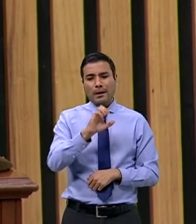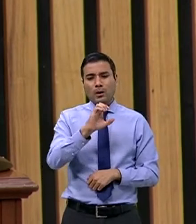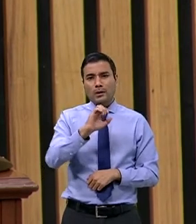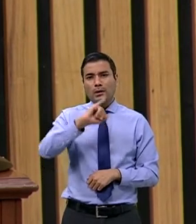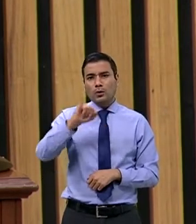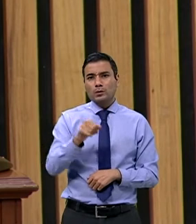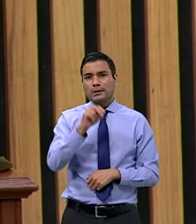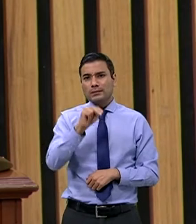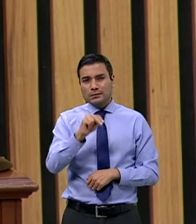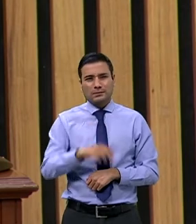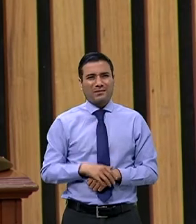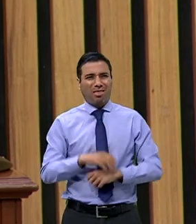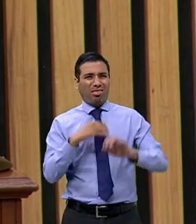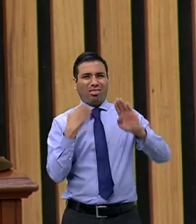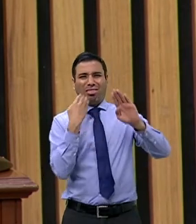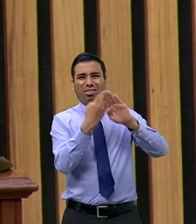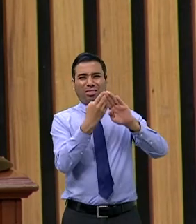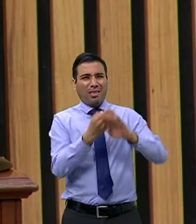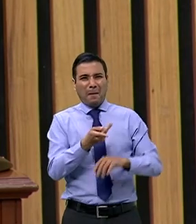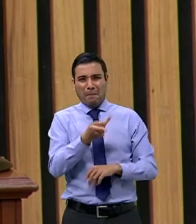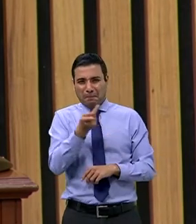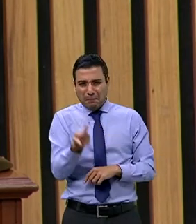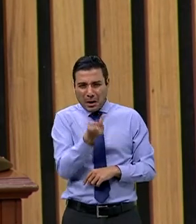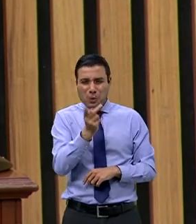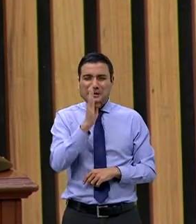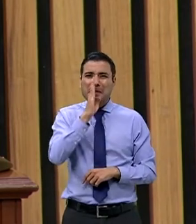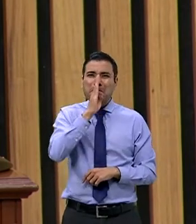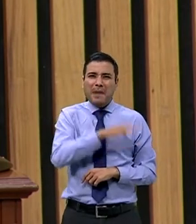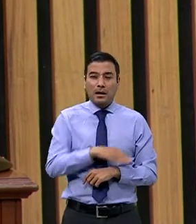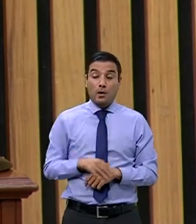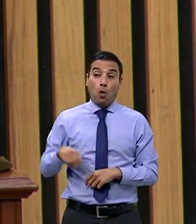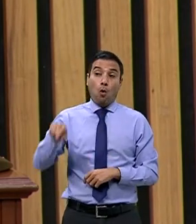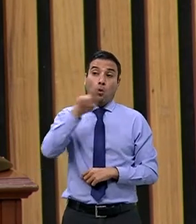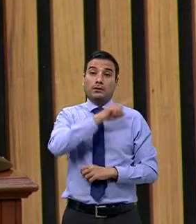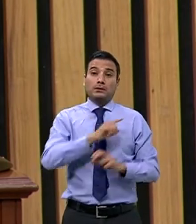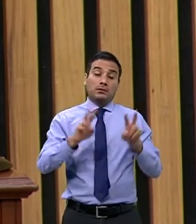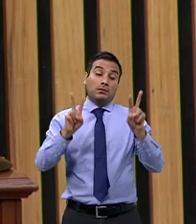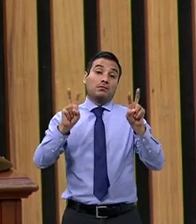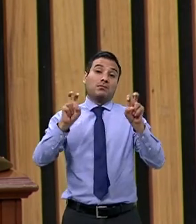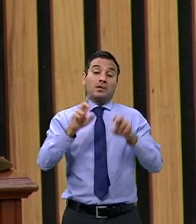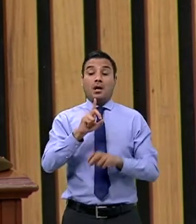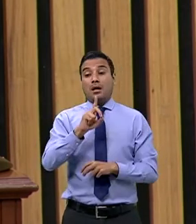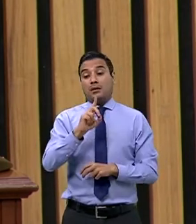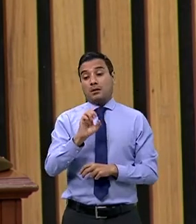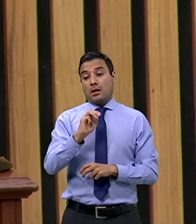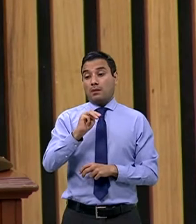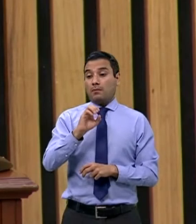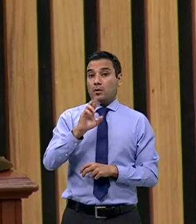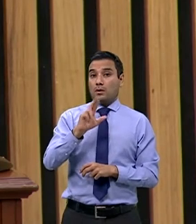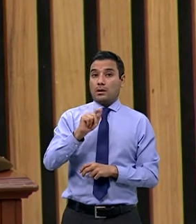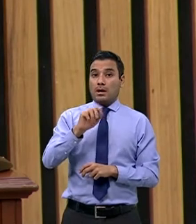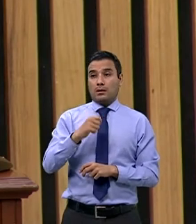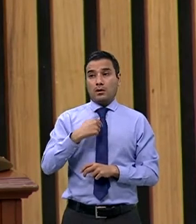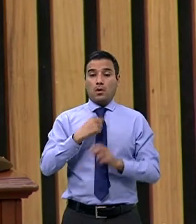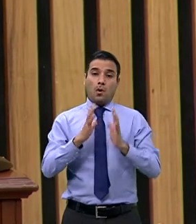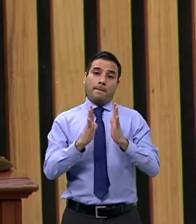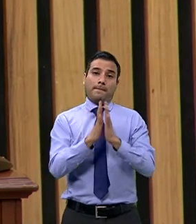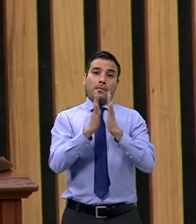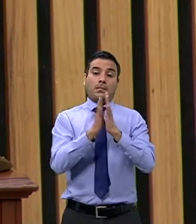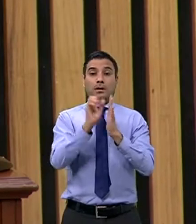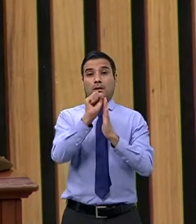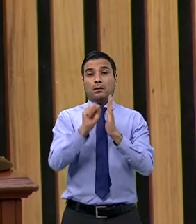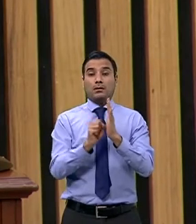por la pregunta se dicen muy demócratas pero a veces se les olvida tanto que incluso